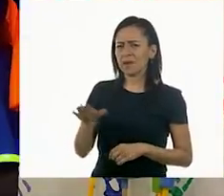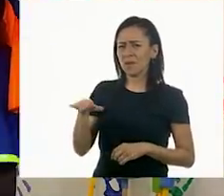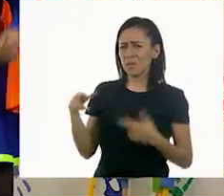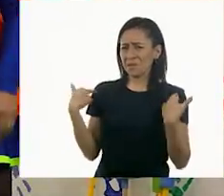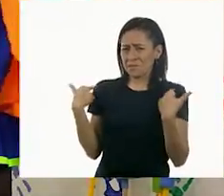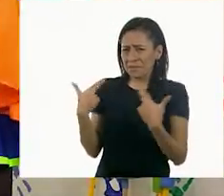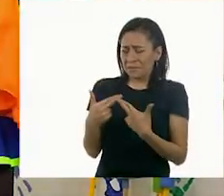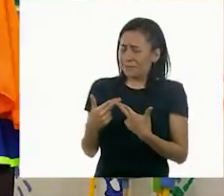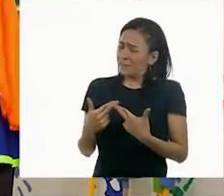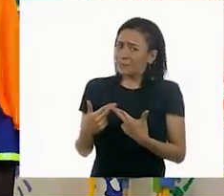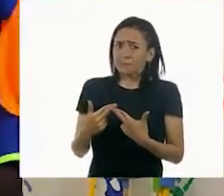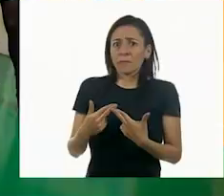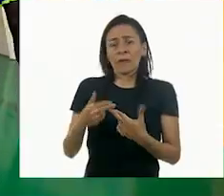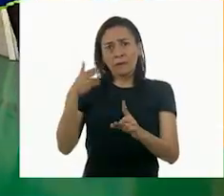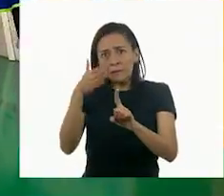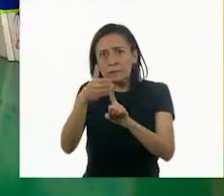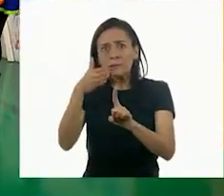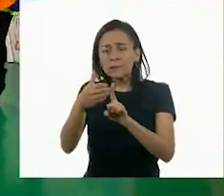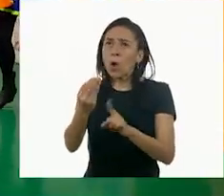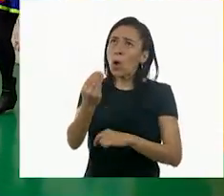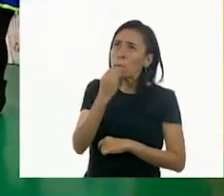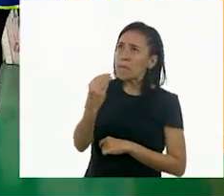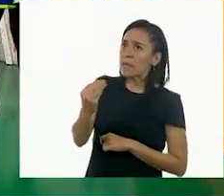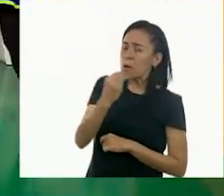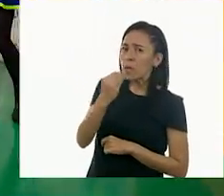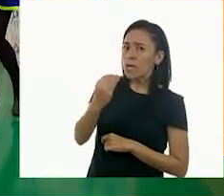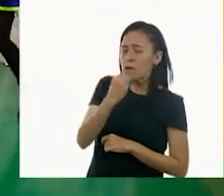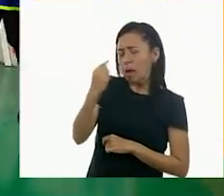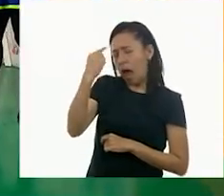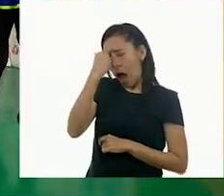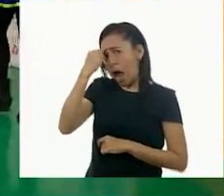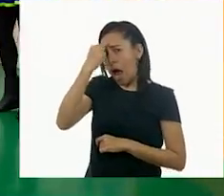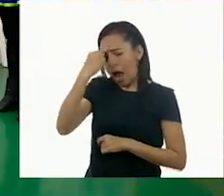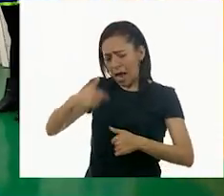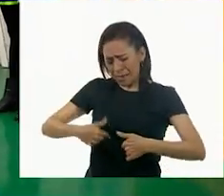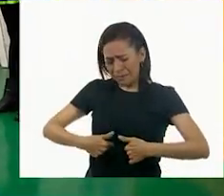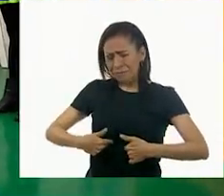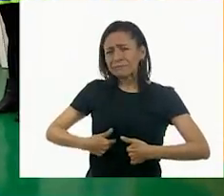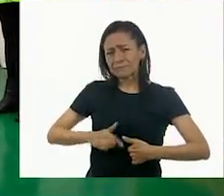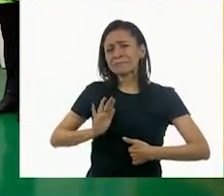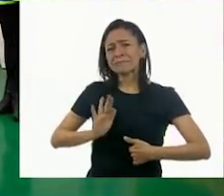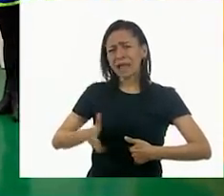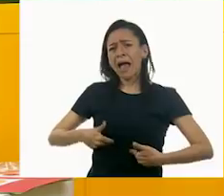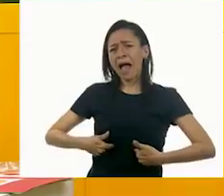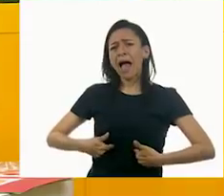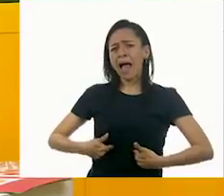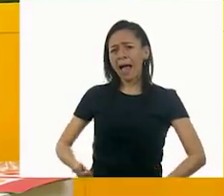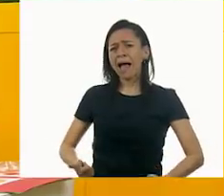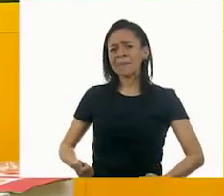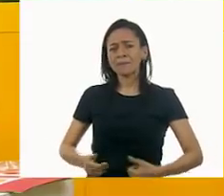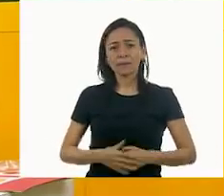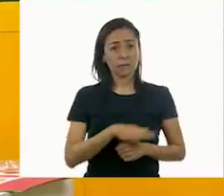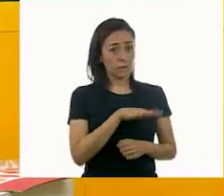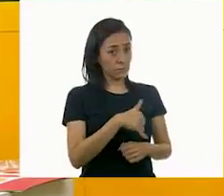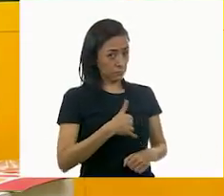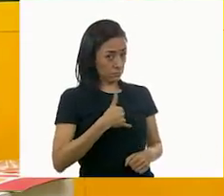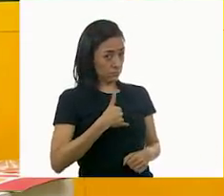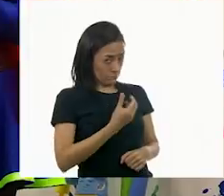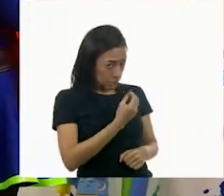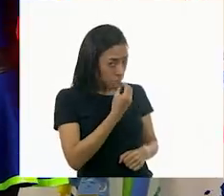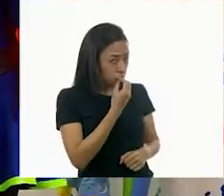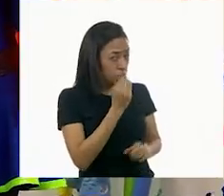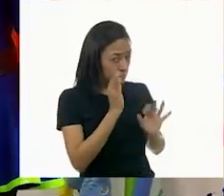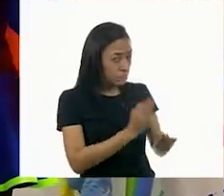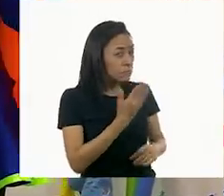Alma Livia, ya se me abrió el apetito. Pero ya... sí comiste bien, ¿Yolisli? Sí, sí, fíjate que sí comí